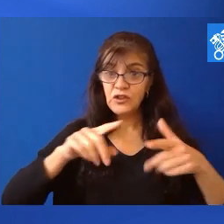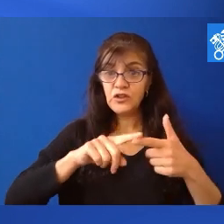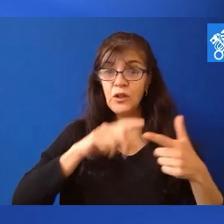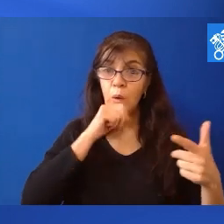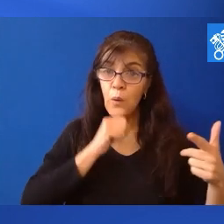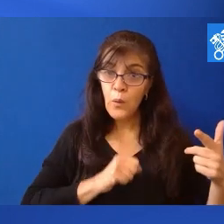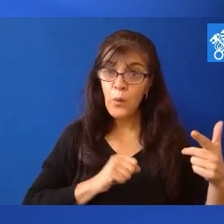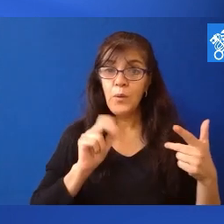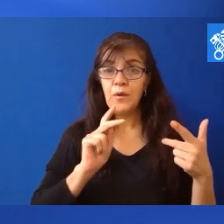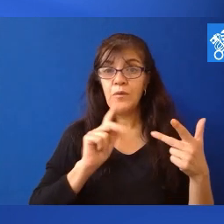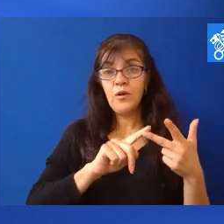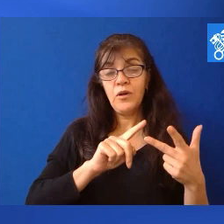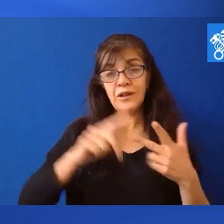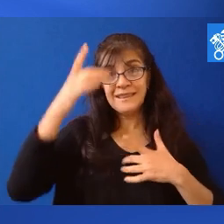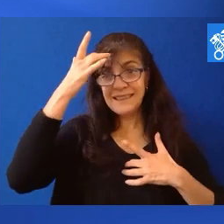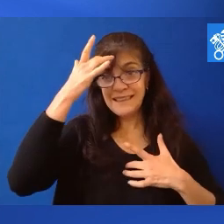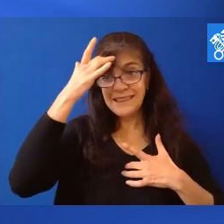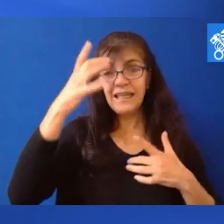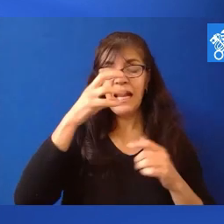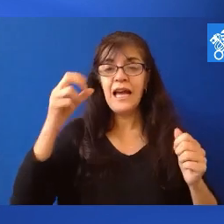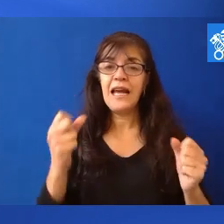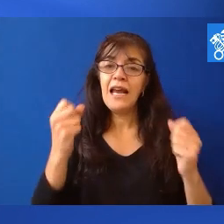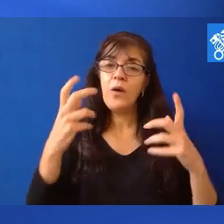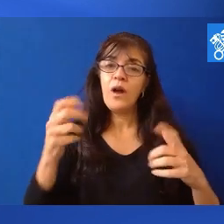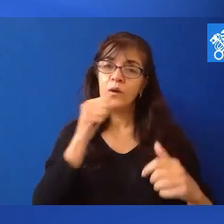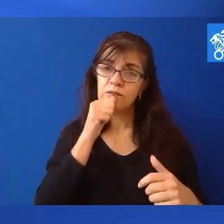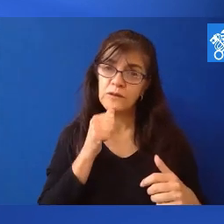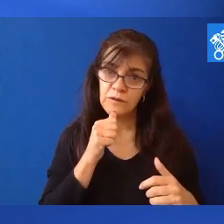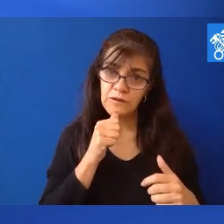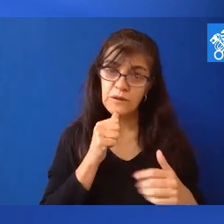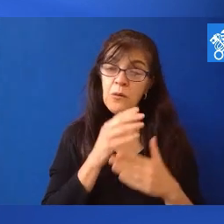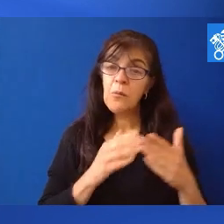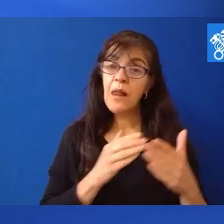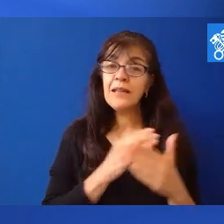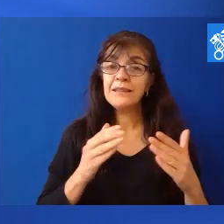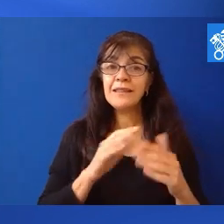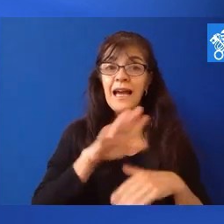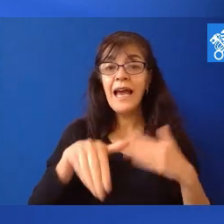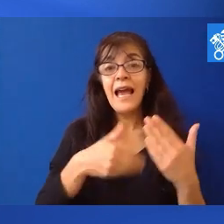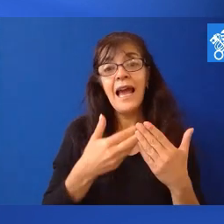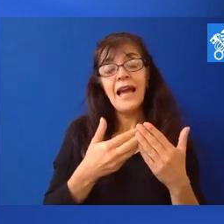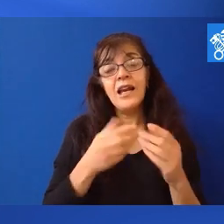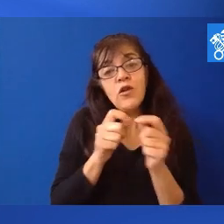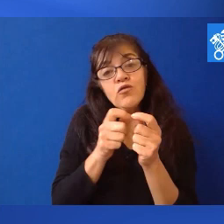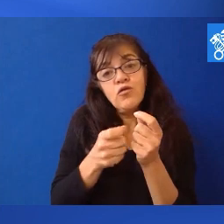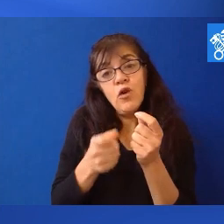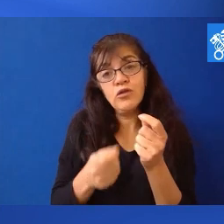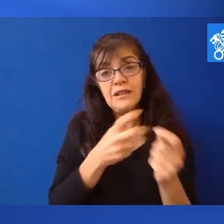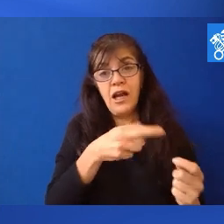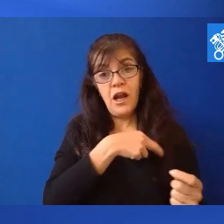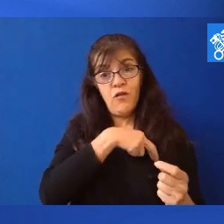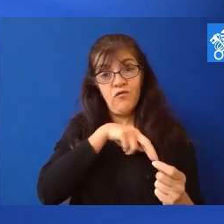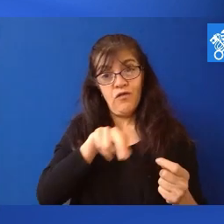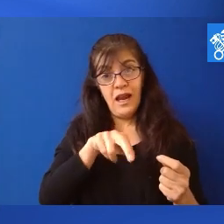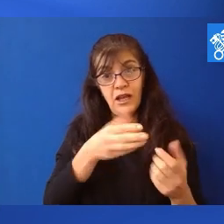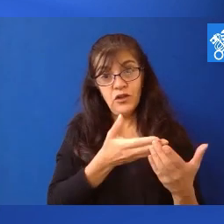niños y a los ancianos, a los enfermos y a cuantos sufren. Bendice también los rosarios y objetos